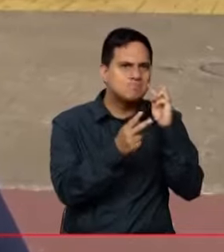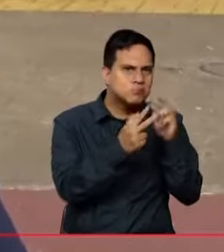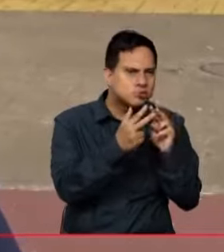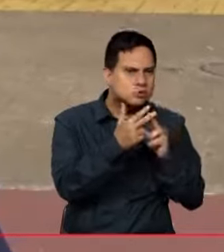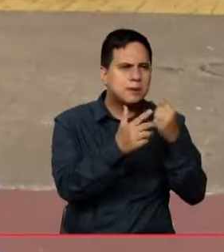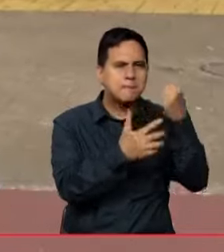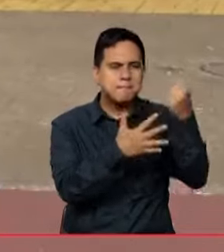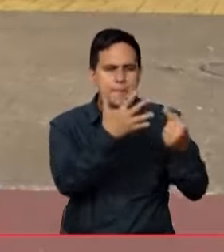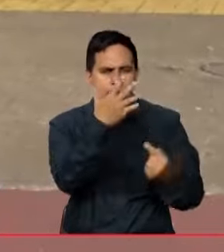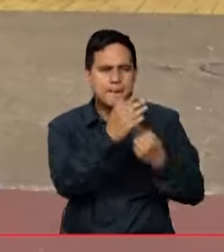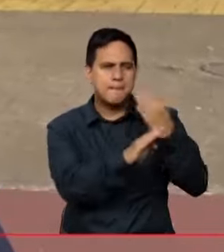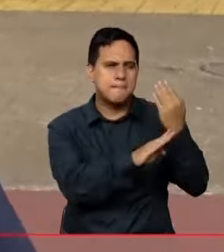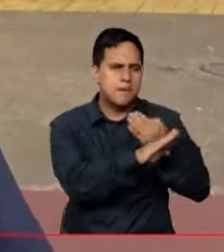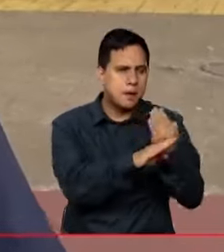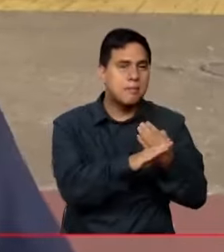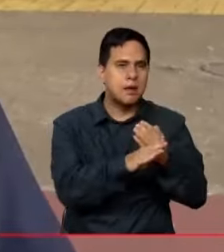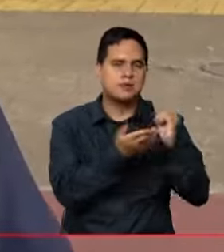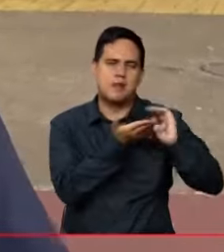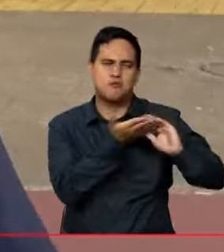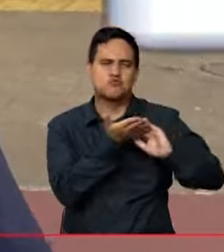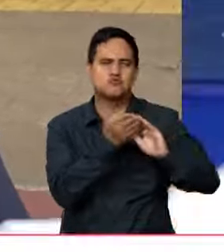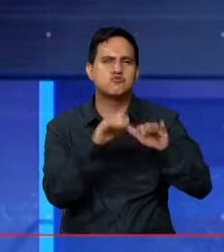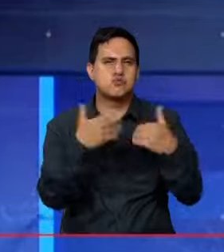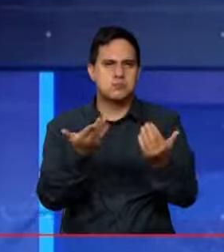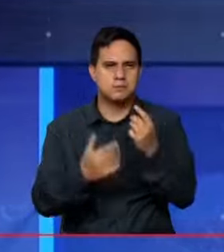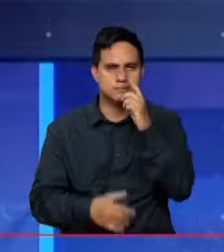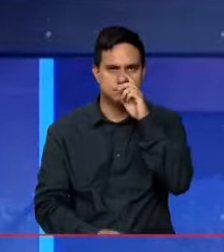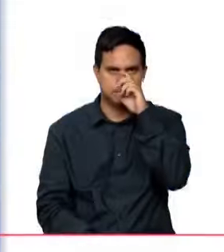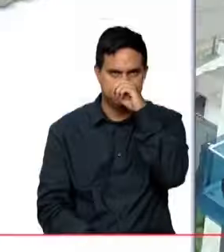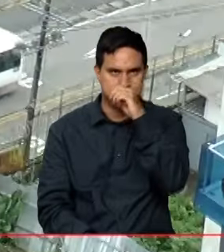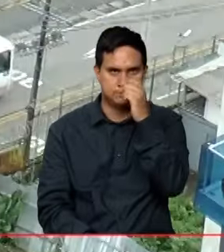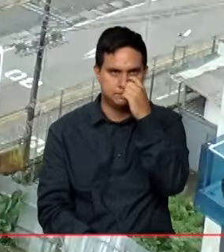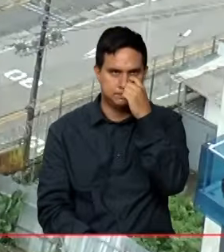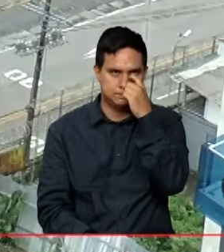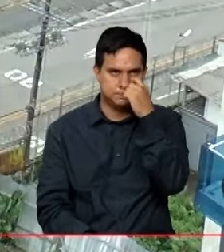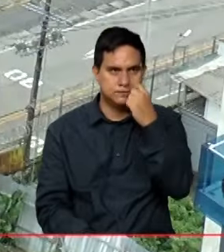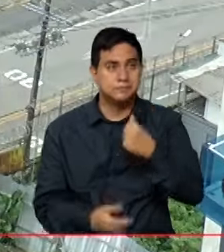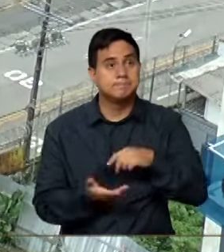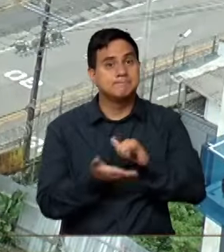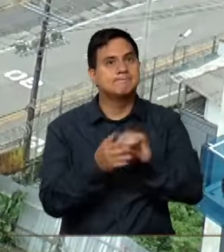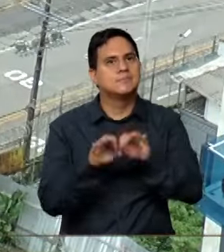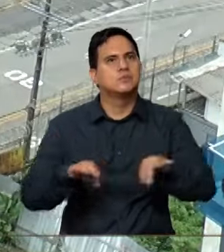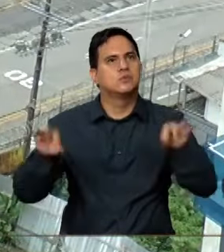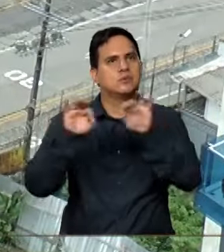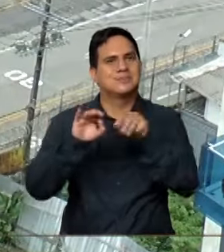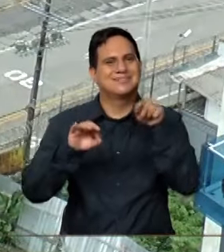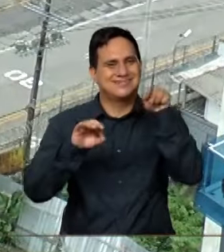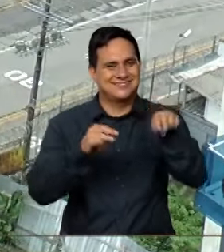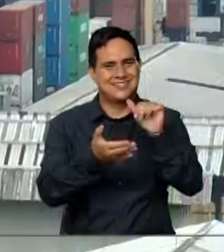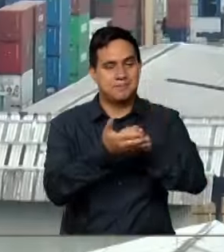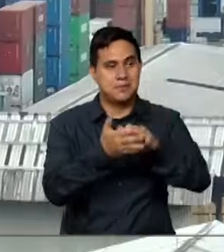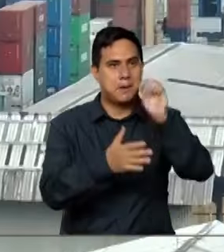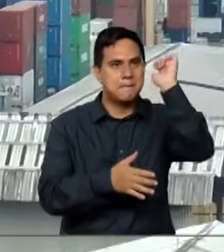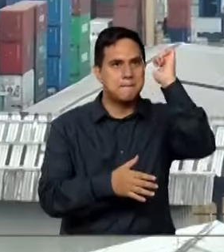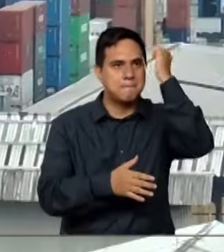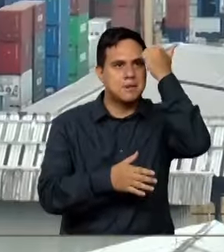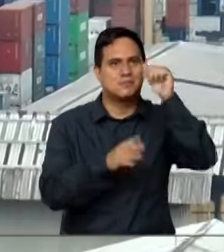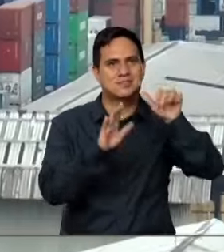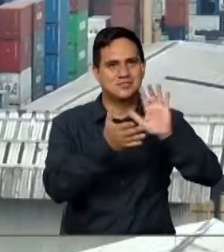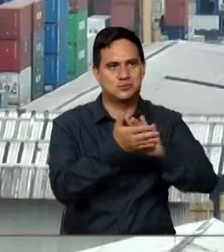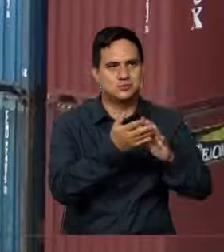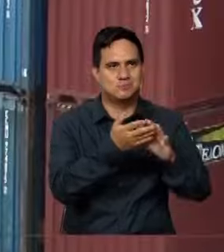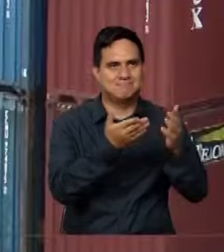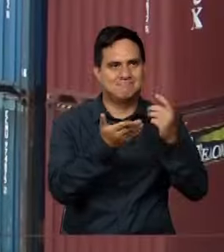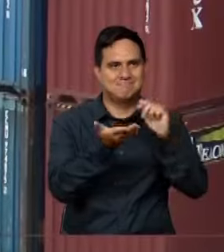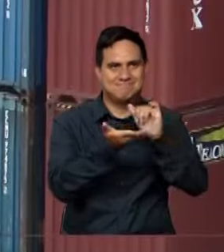y pues también buscar soluciones para las mismas. Conocer la principal terminal marítima de Colombia, el crecimiento de la